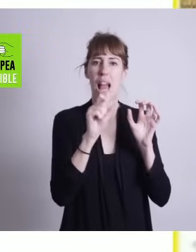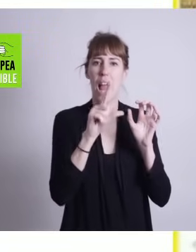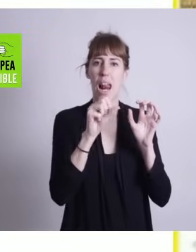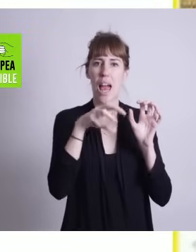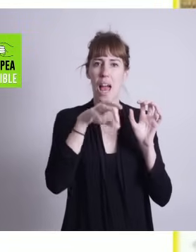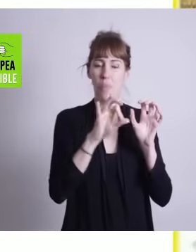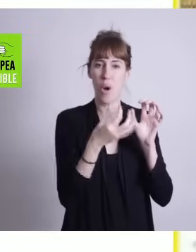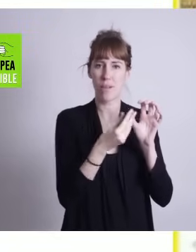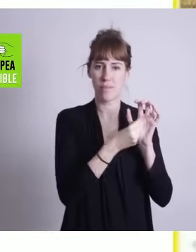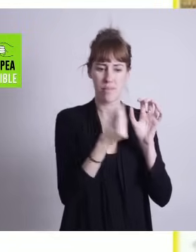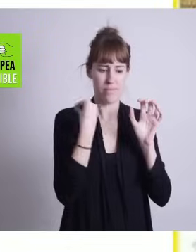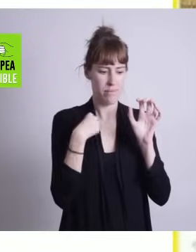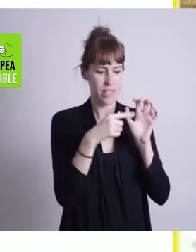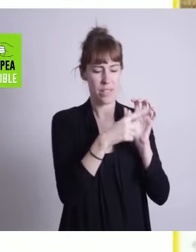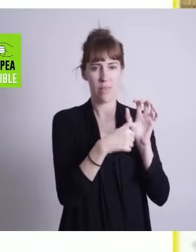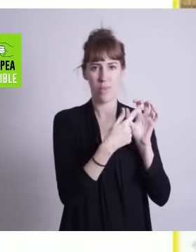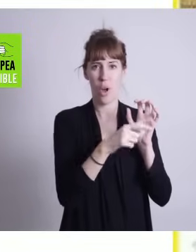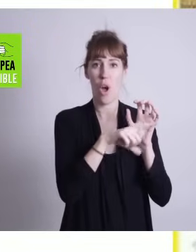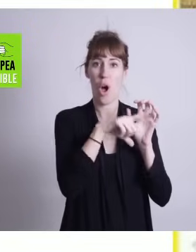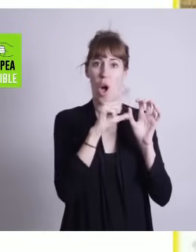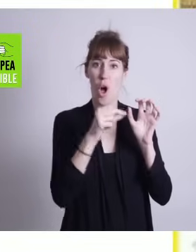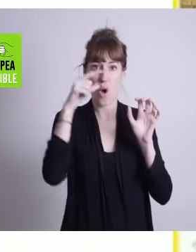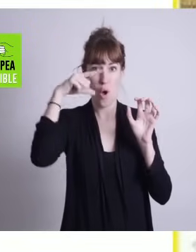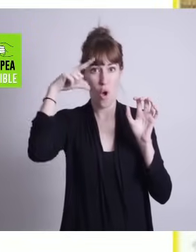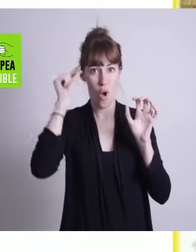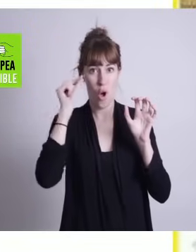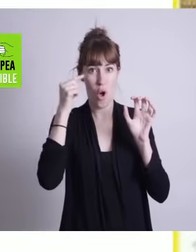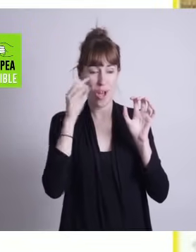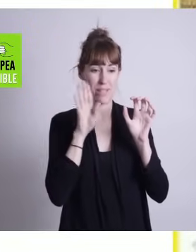coincidiría con lo que es la forma del ojo más el iris.